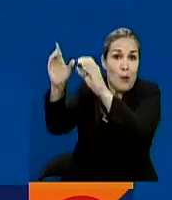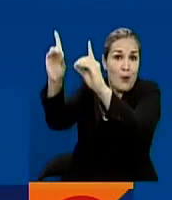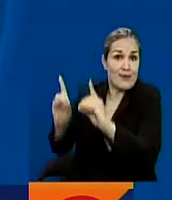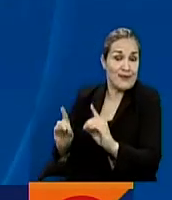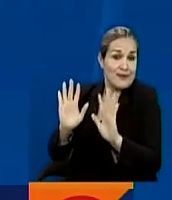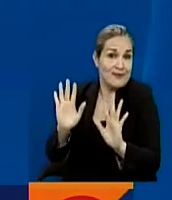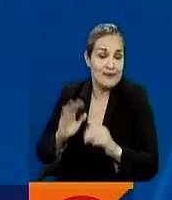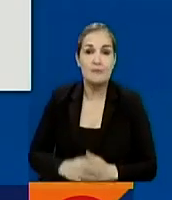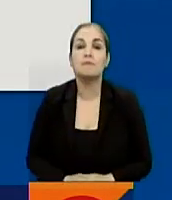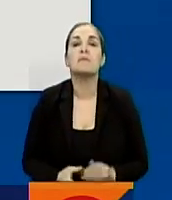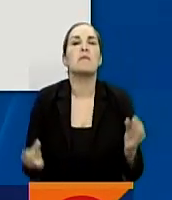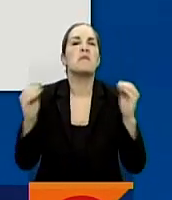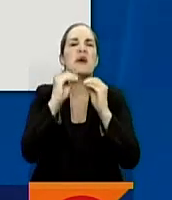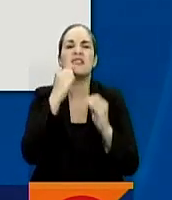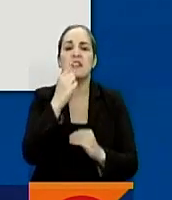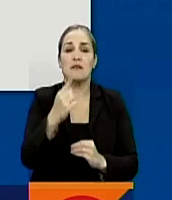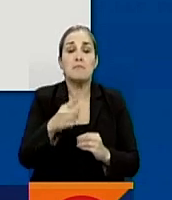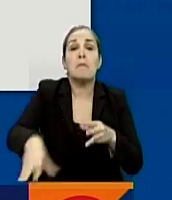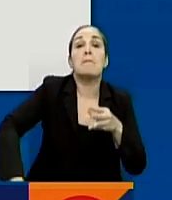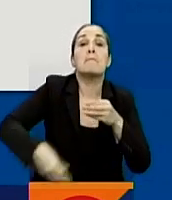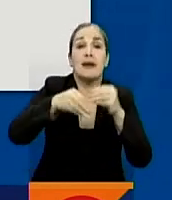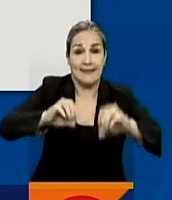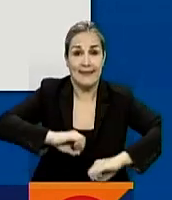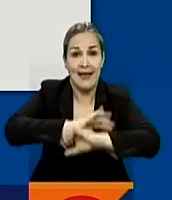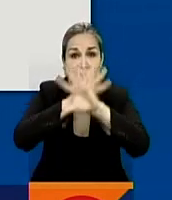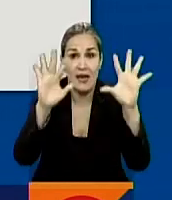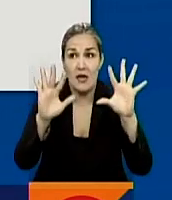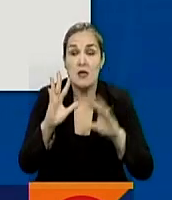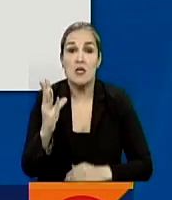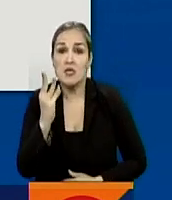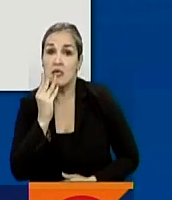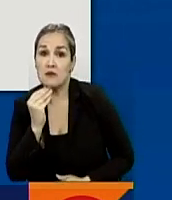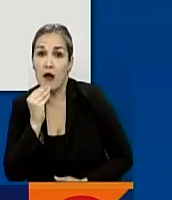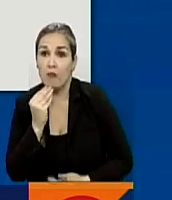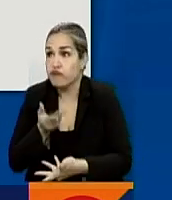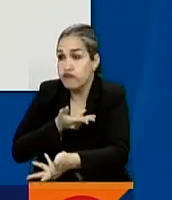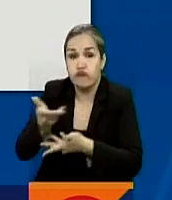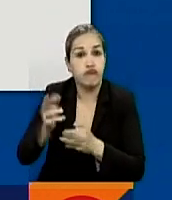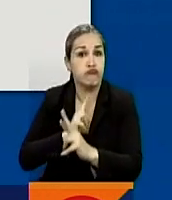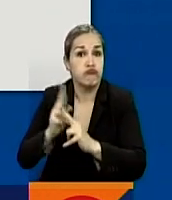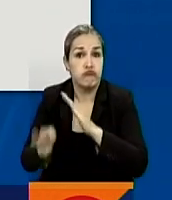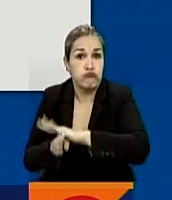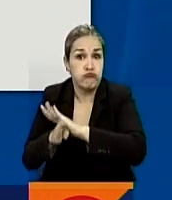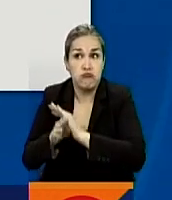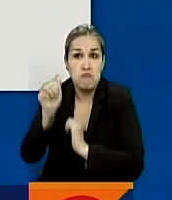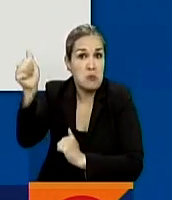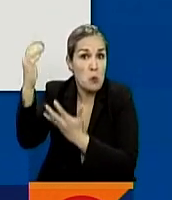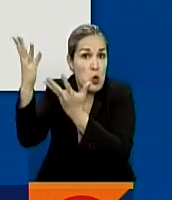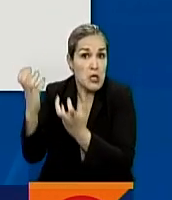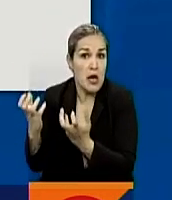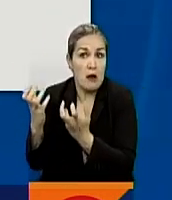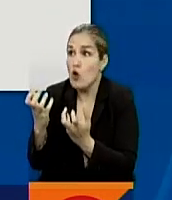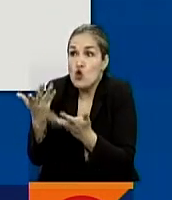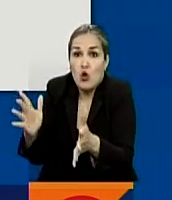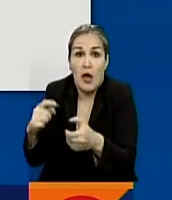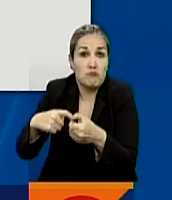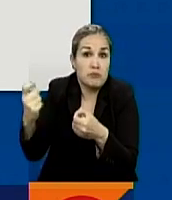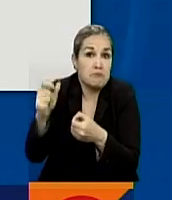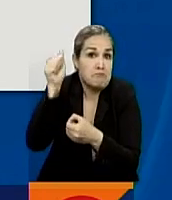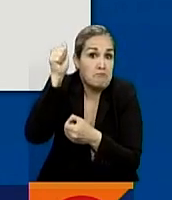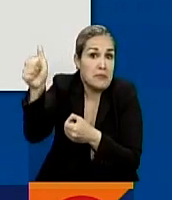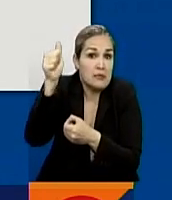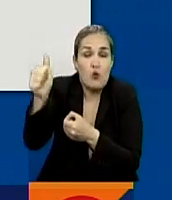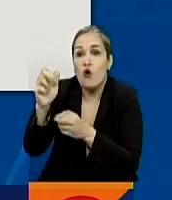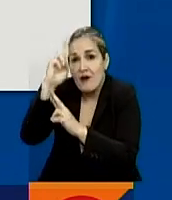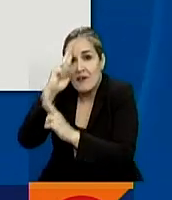y además reiteró aún más las relaciones con Israel se mantendrán si este país así lo desea las relaciones respetuosas entre